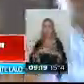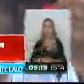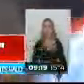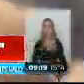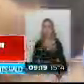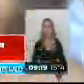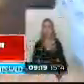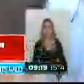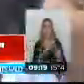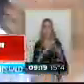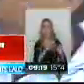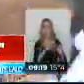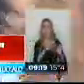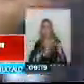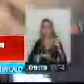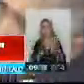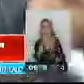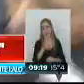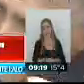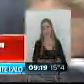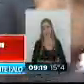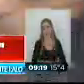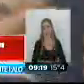¡Listo, che! Para ver si... ¡Chino!